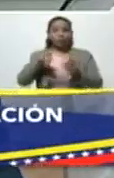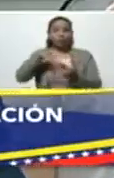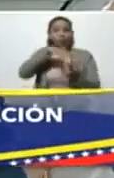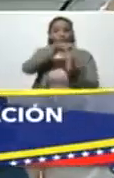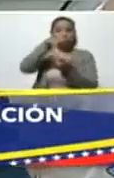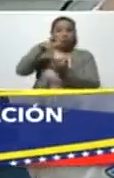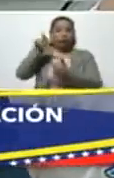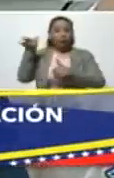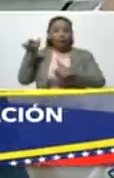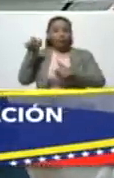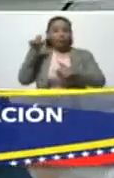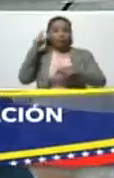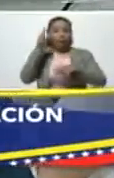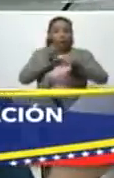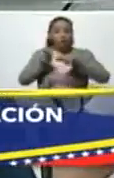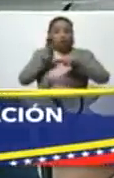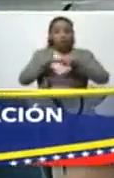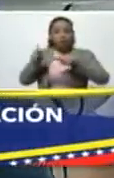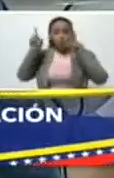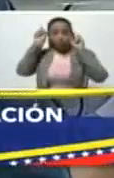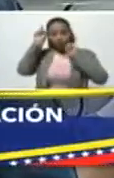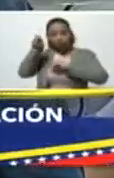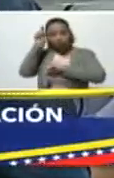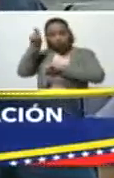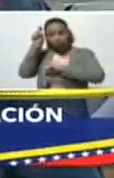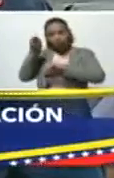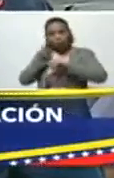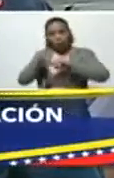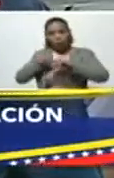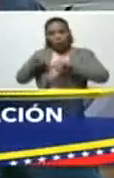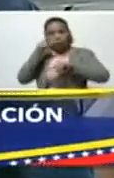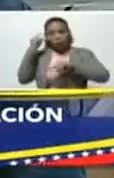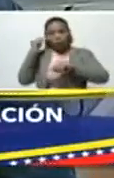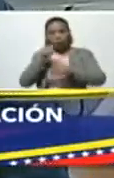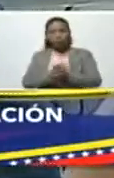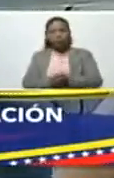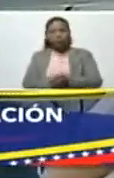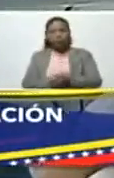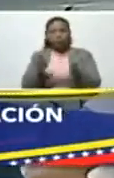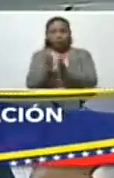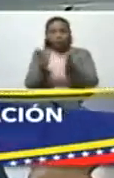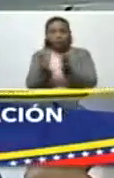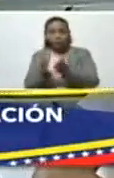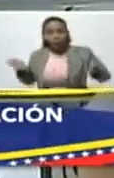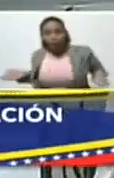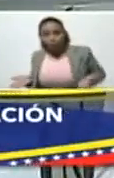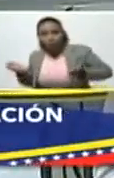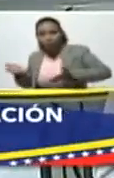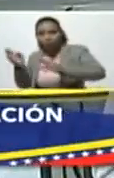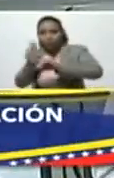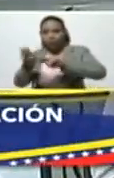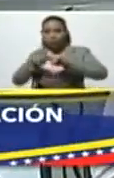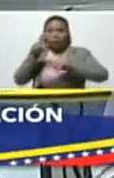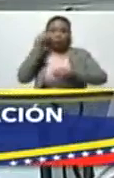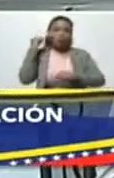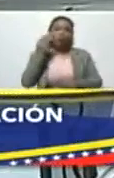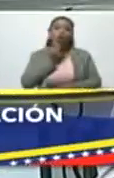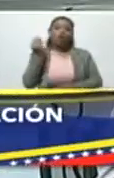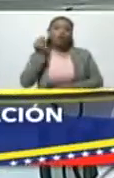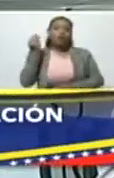semillero científico a través de los niños, incentivar a los niños y niñas y adolescentes en el tema